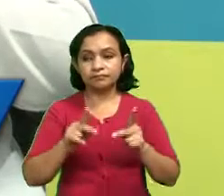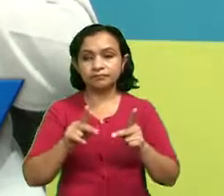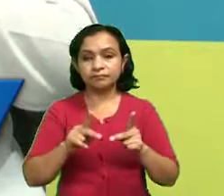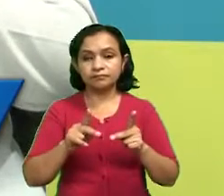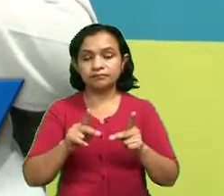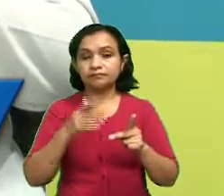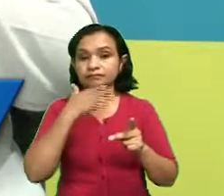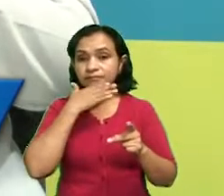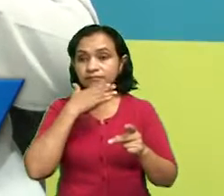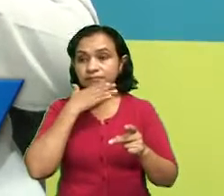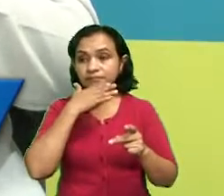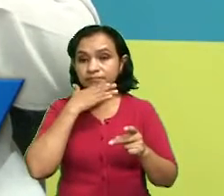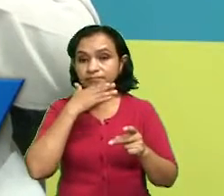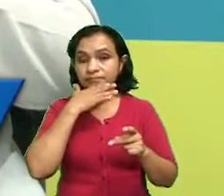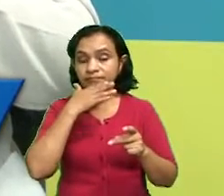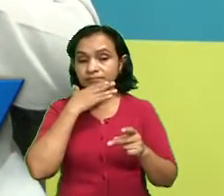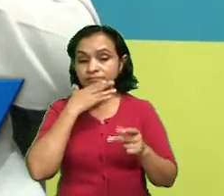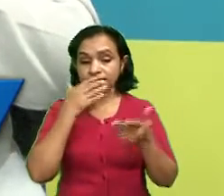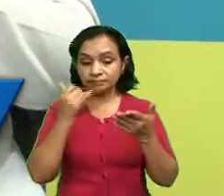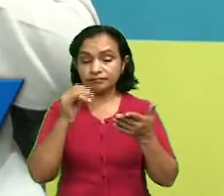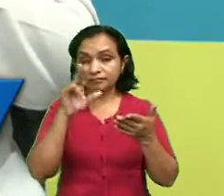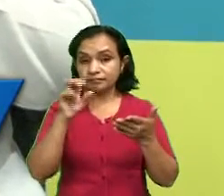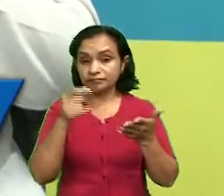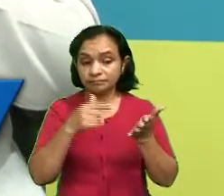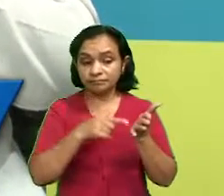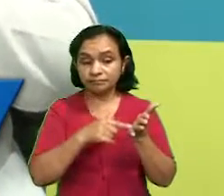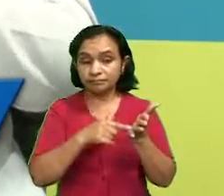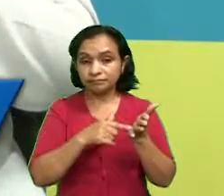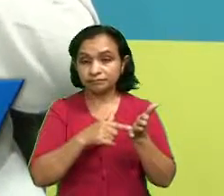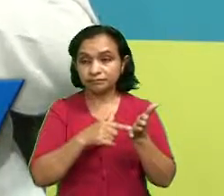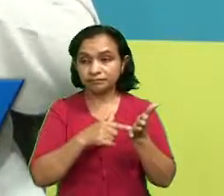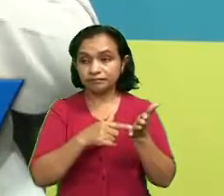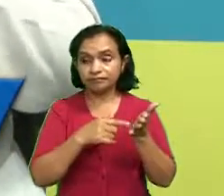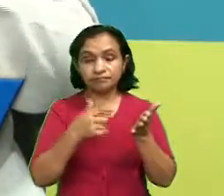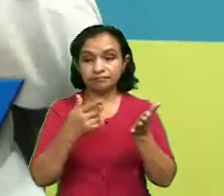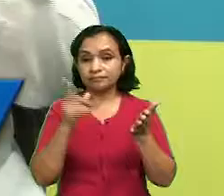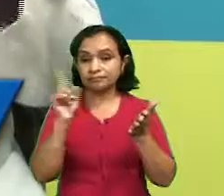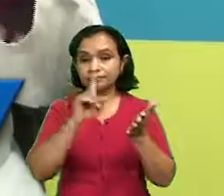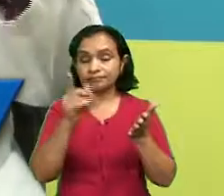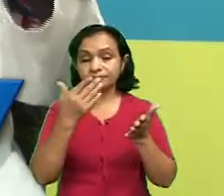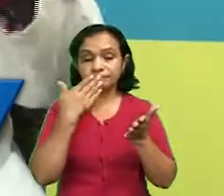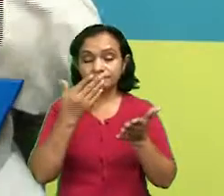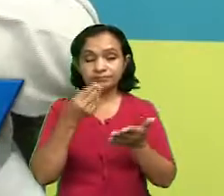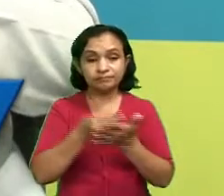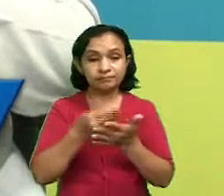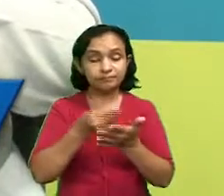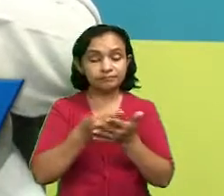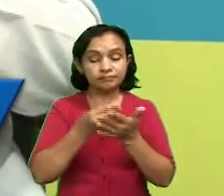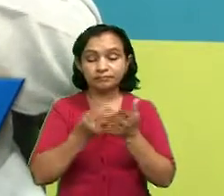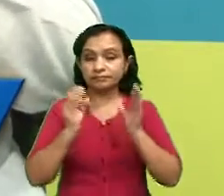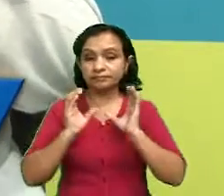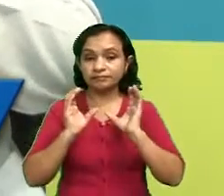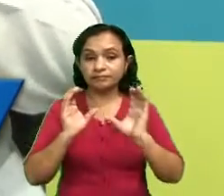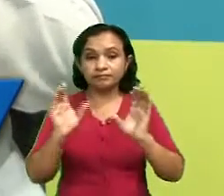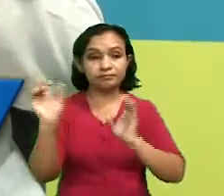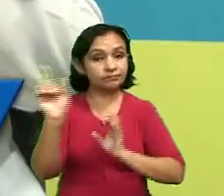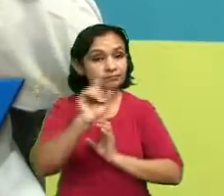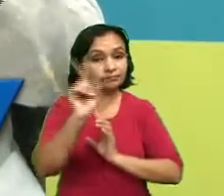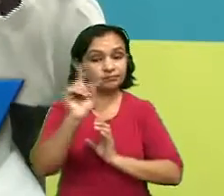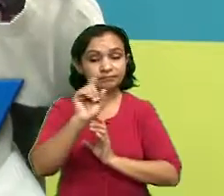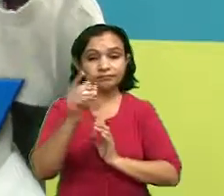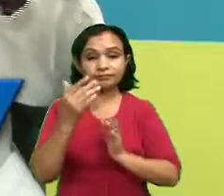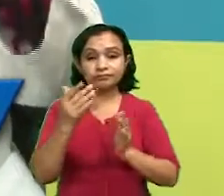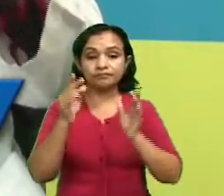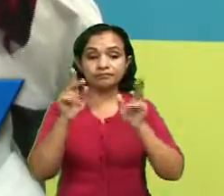es complicado saber si realmente es o no el producto. Por eso no es recomendable estar comprando productos en la calle. Porque